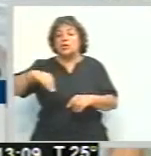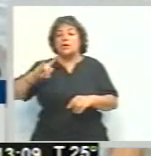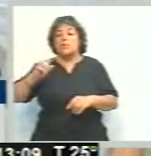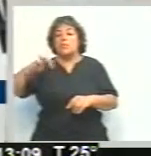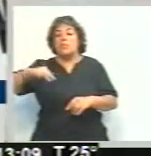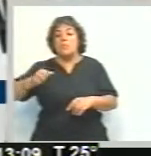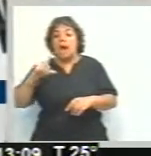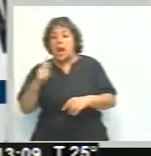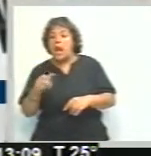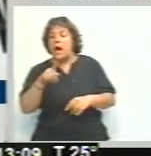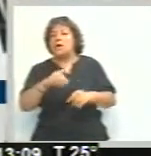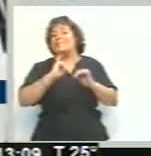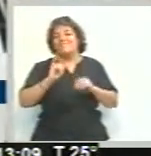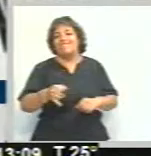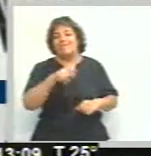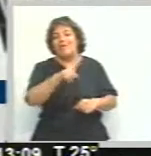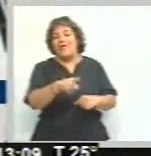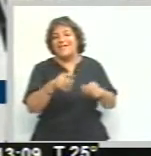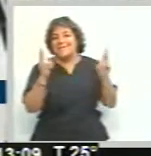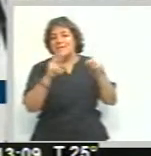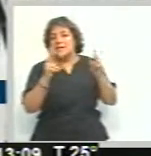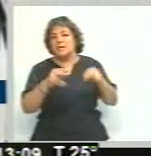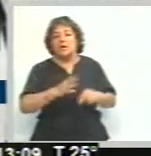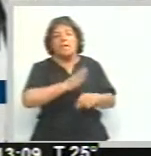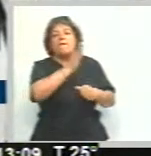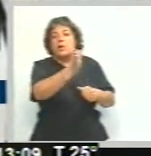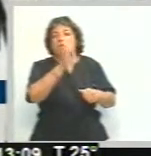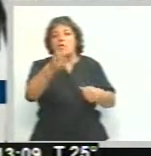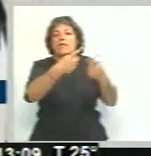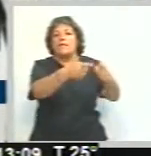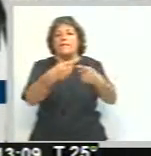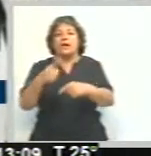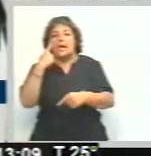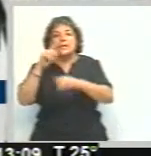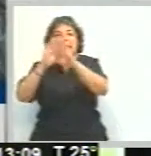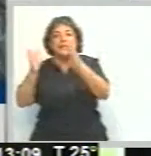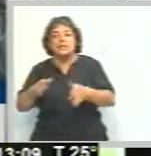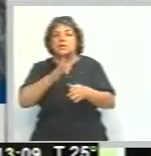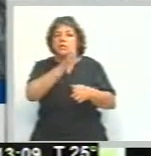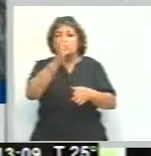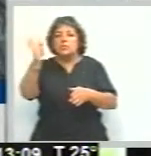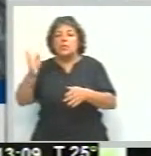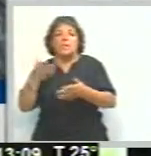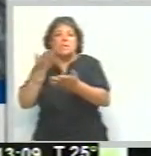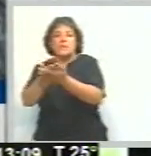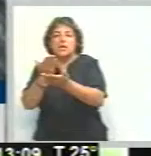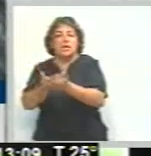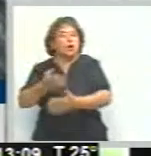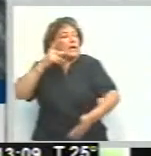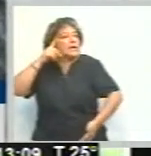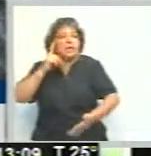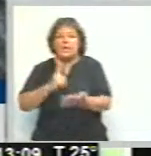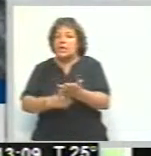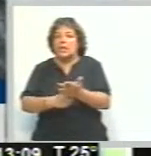Sí, justamente por ese motivo es lo que hemos recorrido distintas instituciones, digamos, planteando la necesidad que se declare la emergencia.